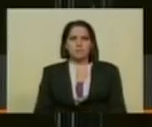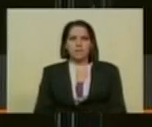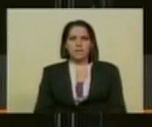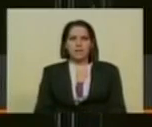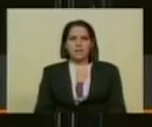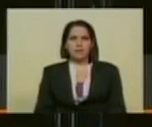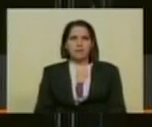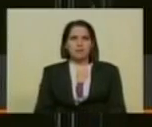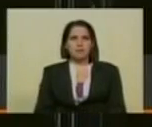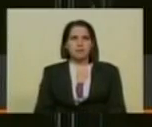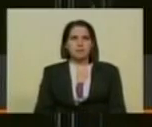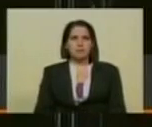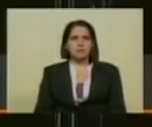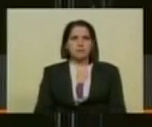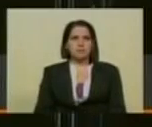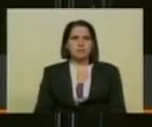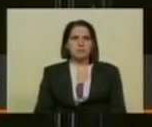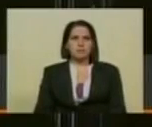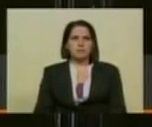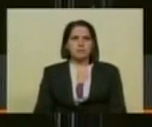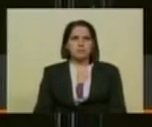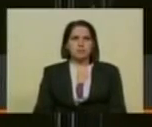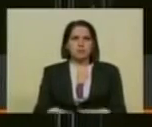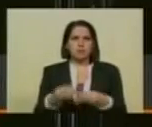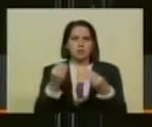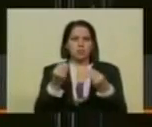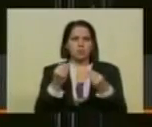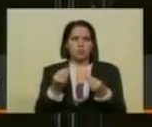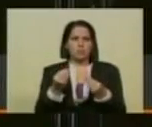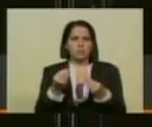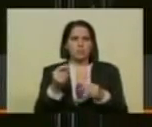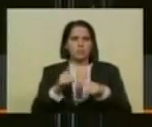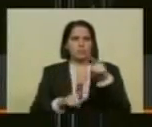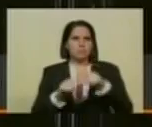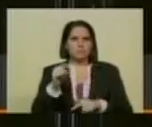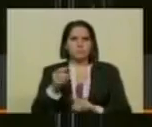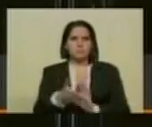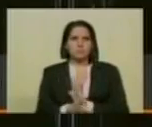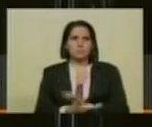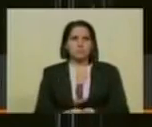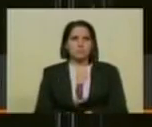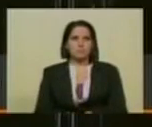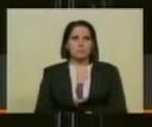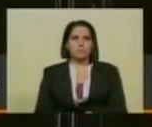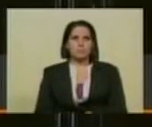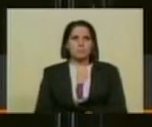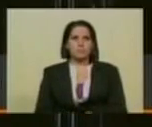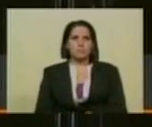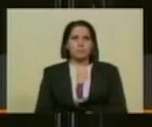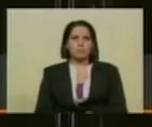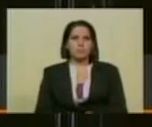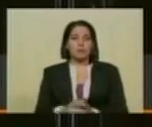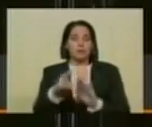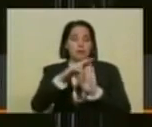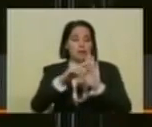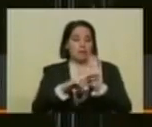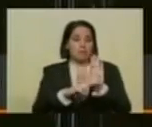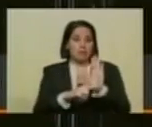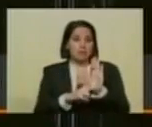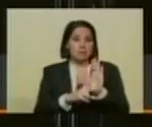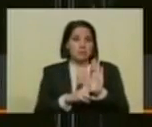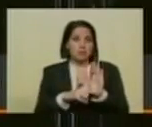General Marcos Pérez Jiménez tuvo una visión de país. Hago esta referencia porque es muy importante al tema de la democracia.